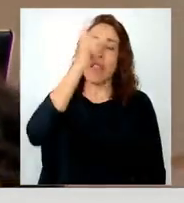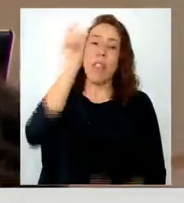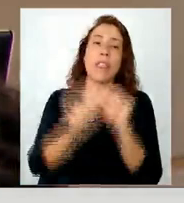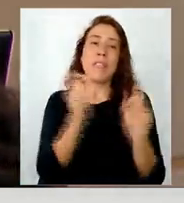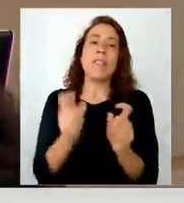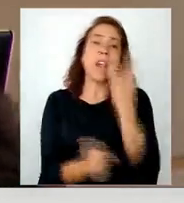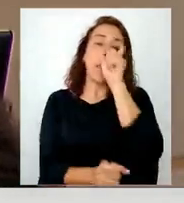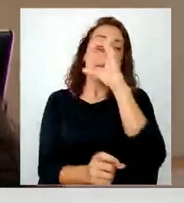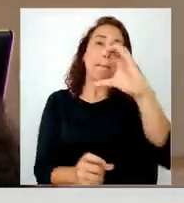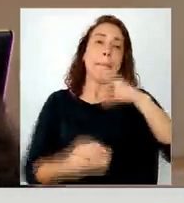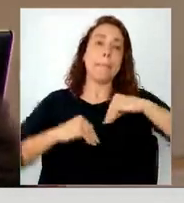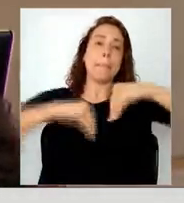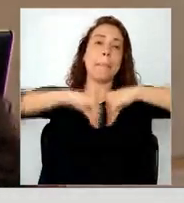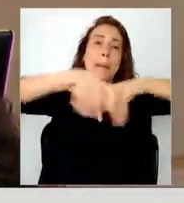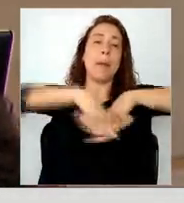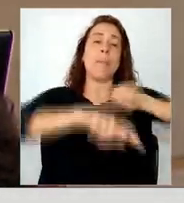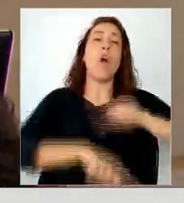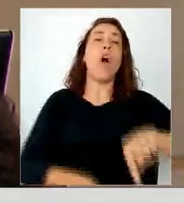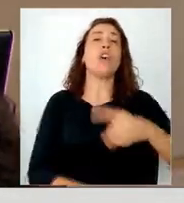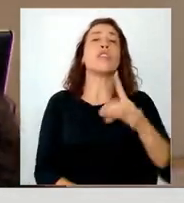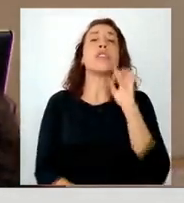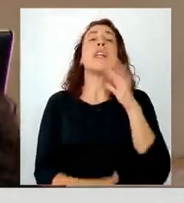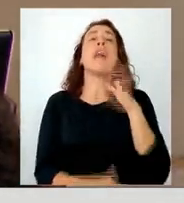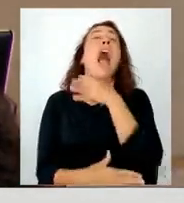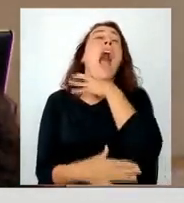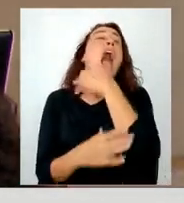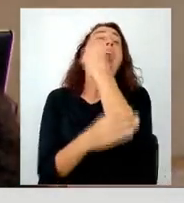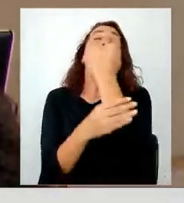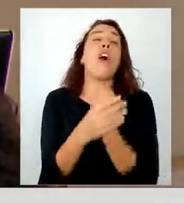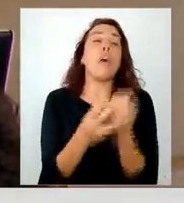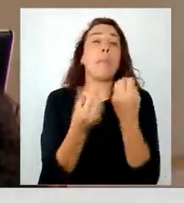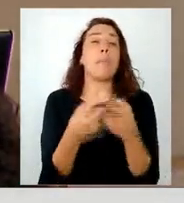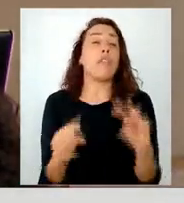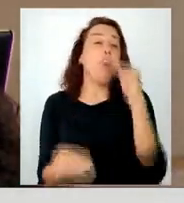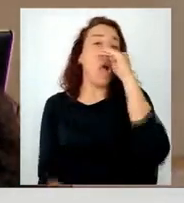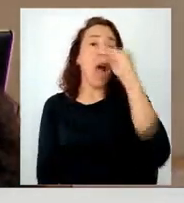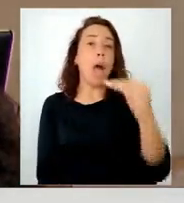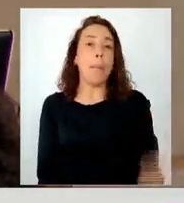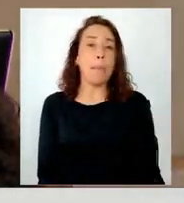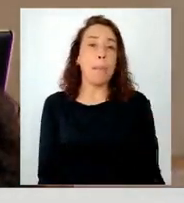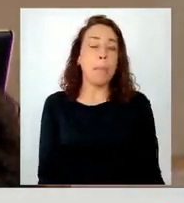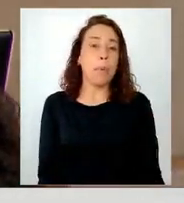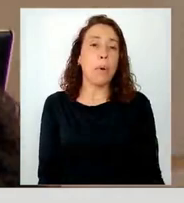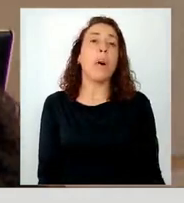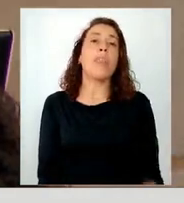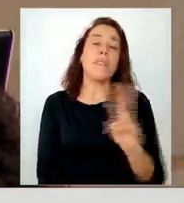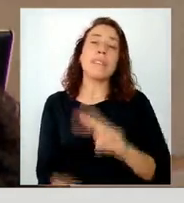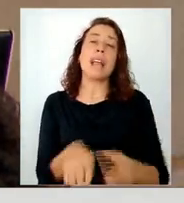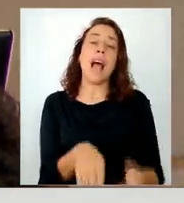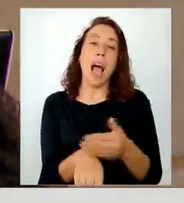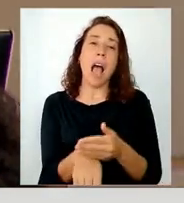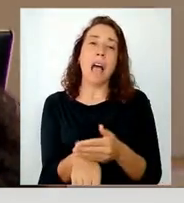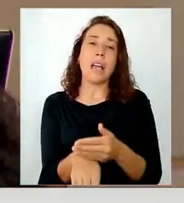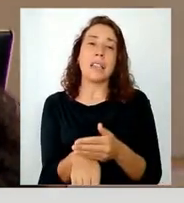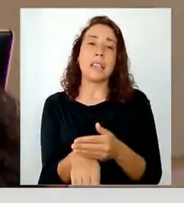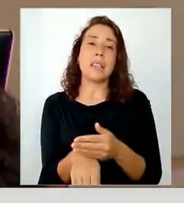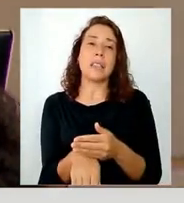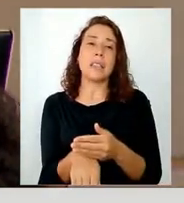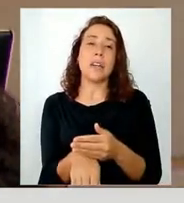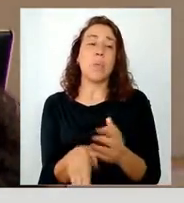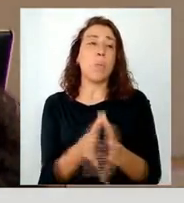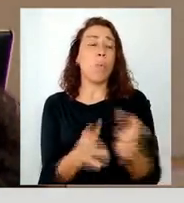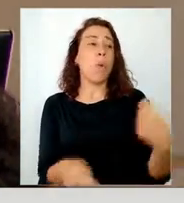no ahora que están con el el agua en el cuello y que han perdido sus campos sino que hagamos lo antes con el exceso de cobro los fertilizantes